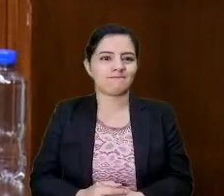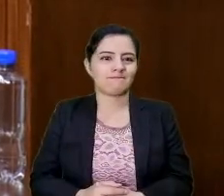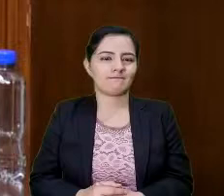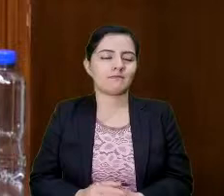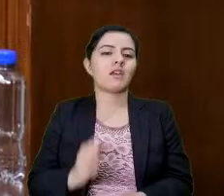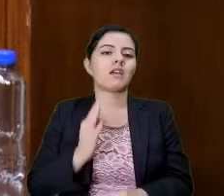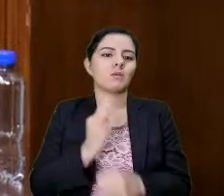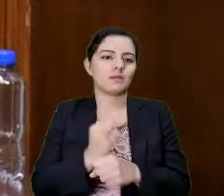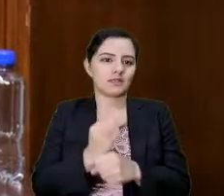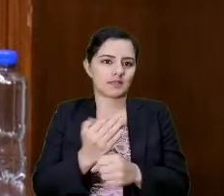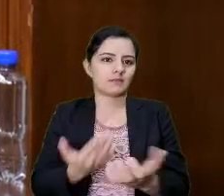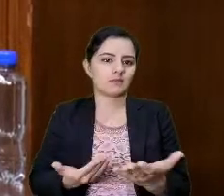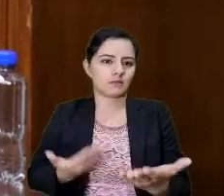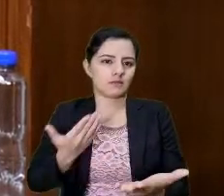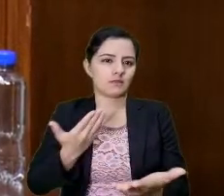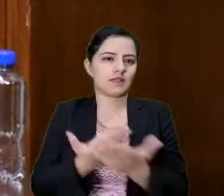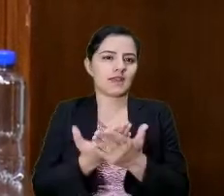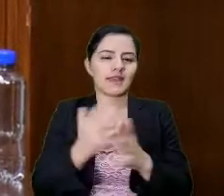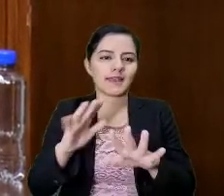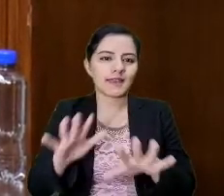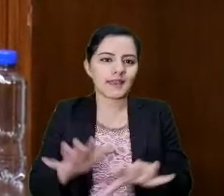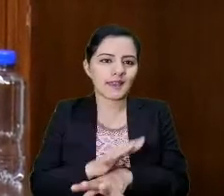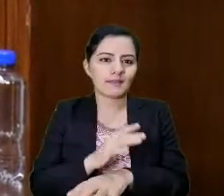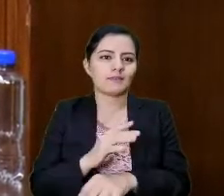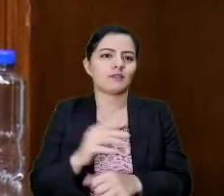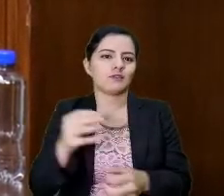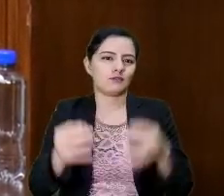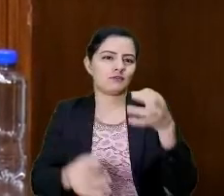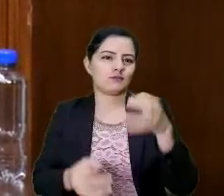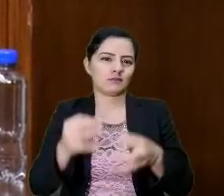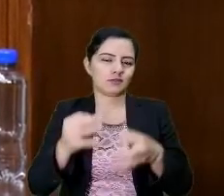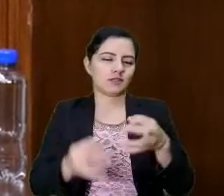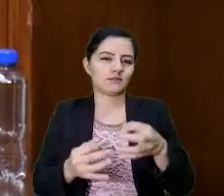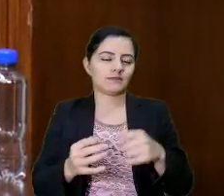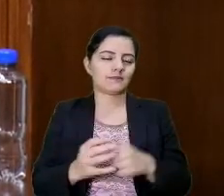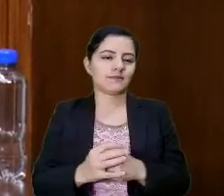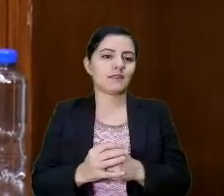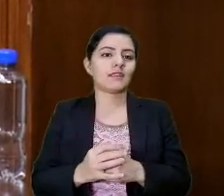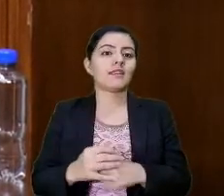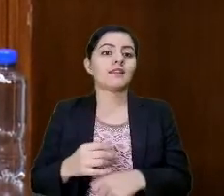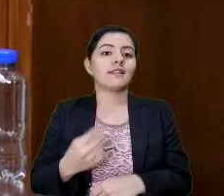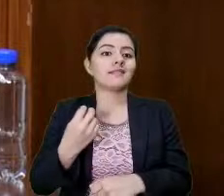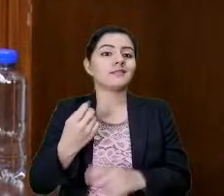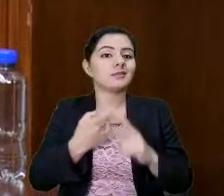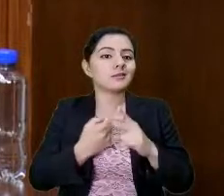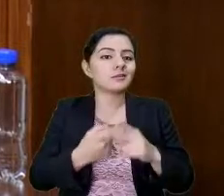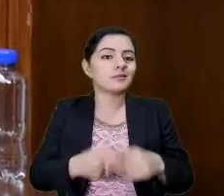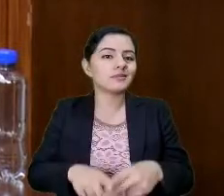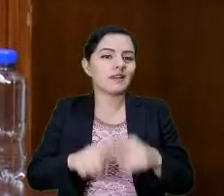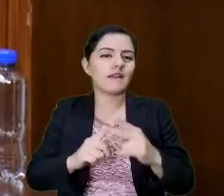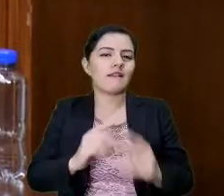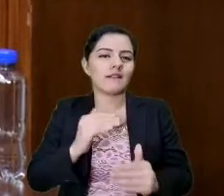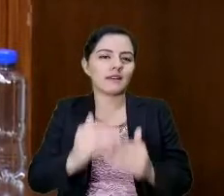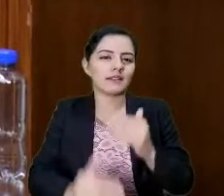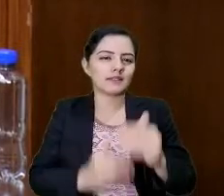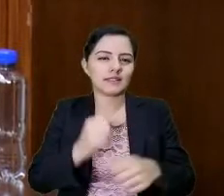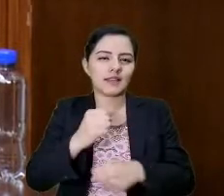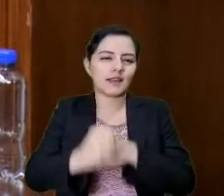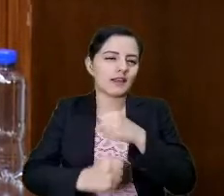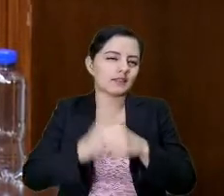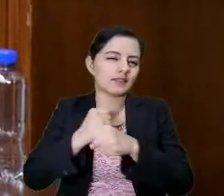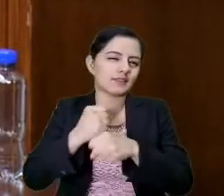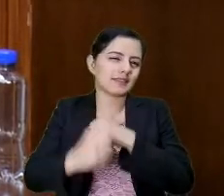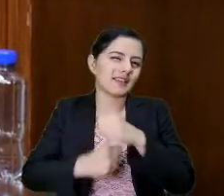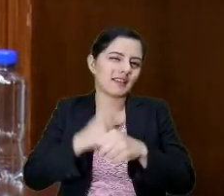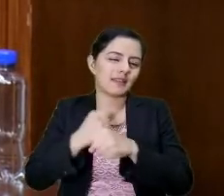de reestructuración del Poder Judicial, el cual va a ser el arranque de un avance que durante décadas se había